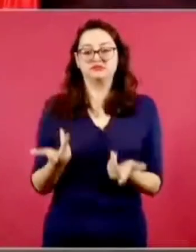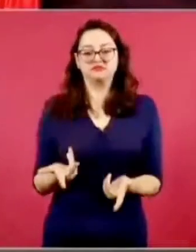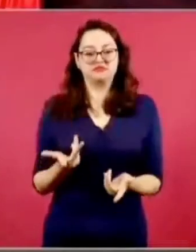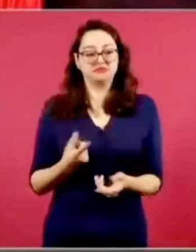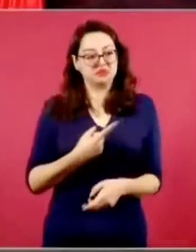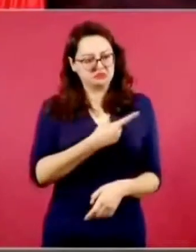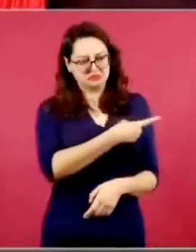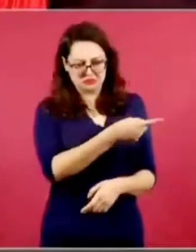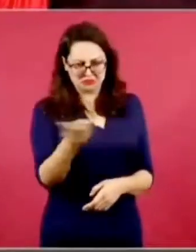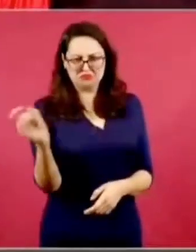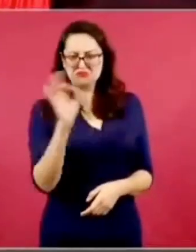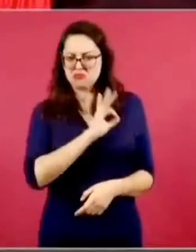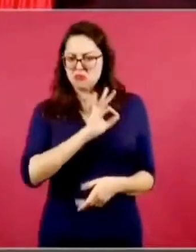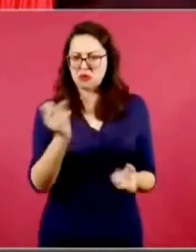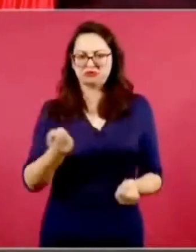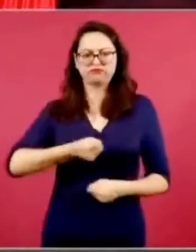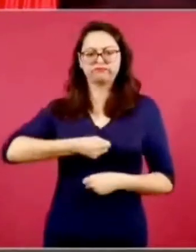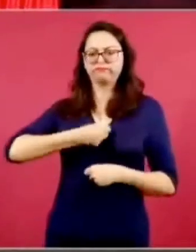censura.